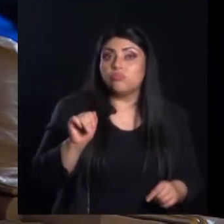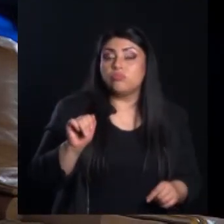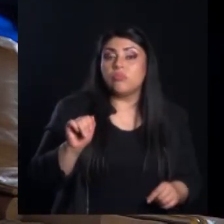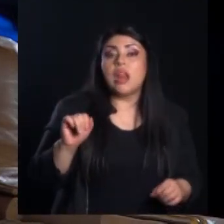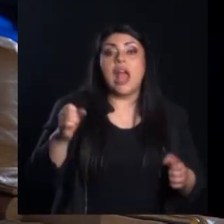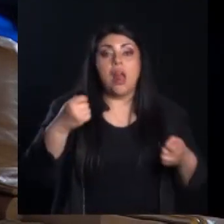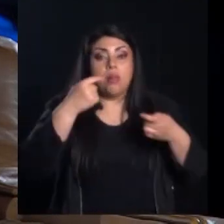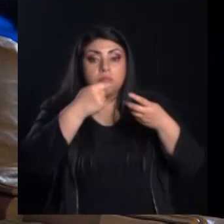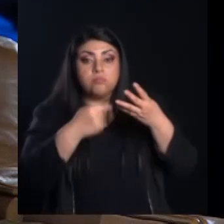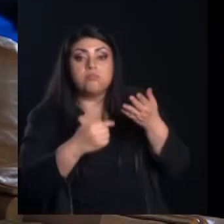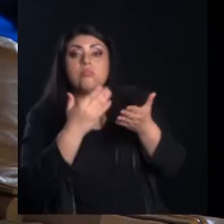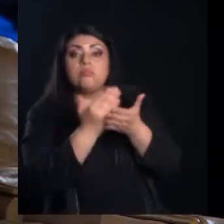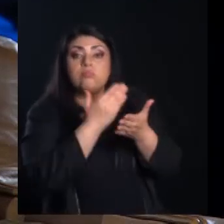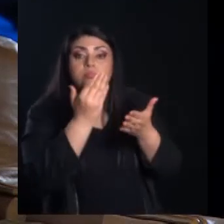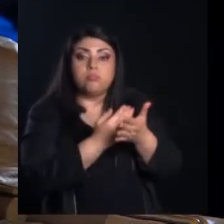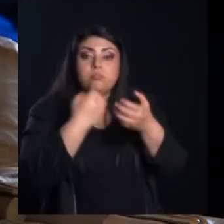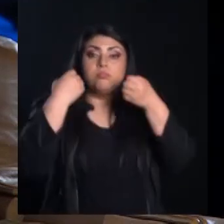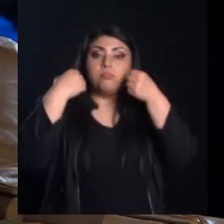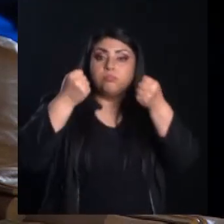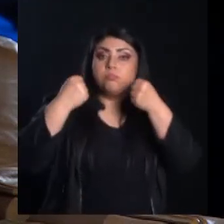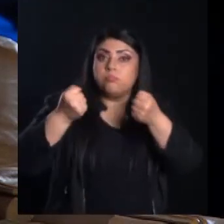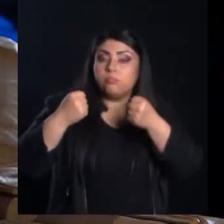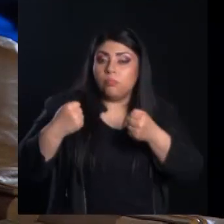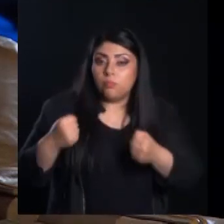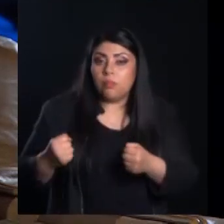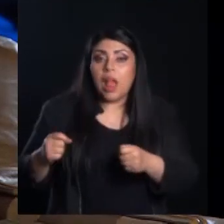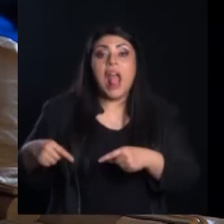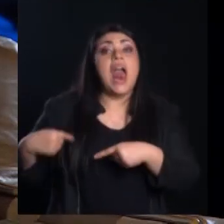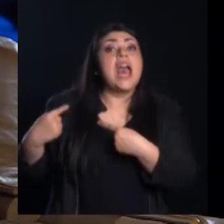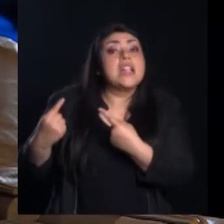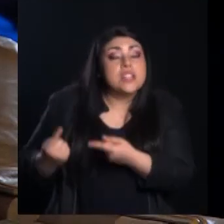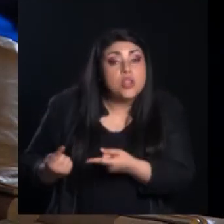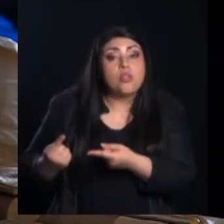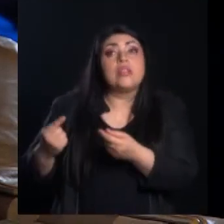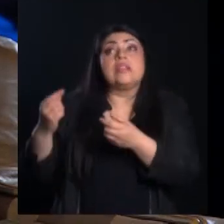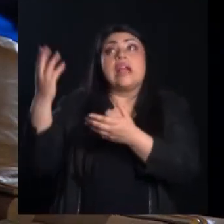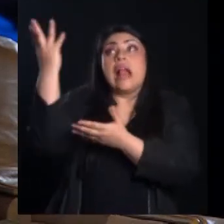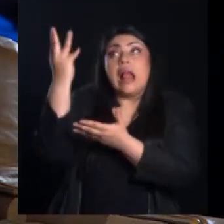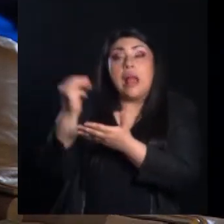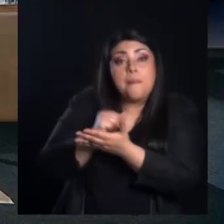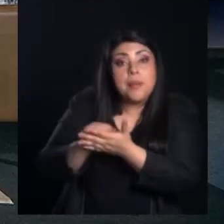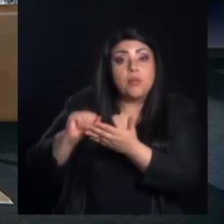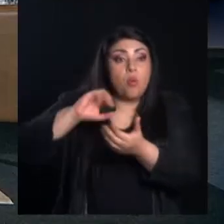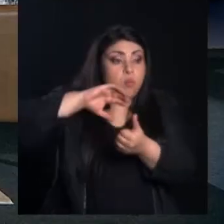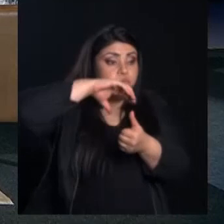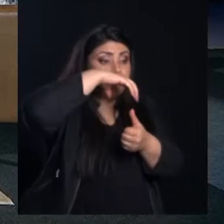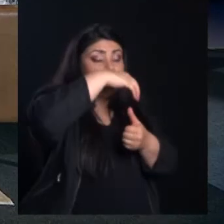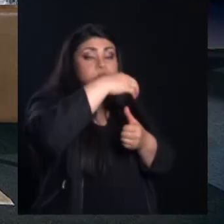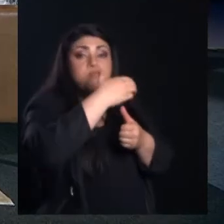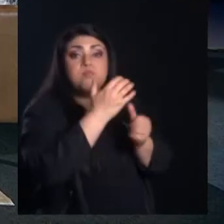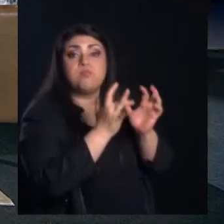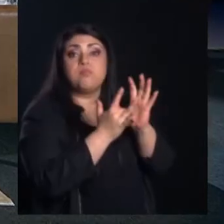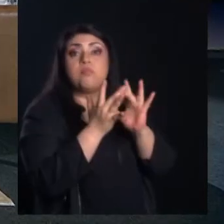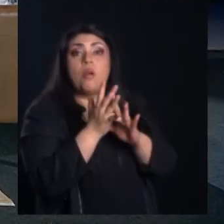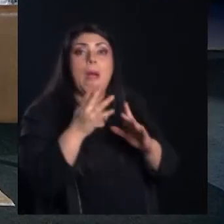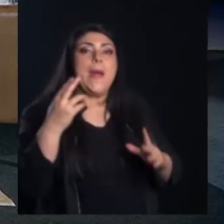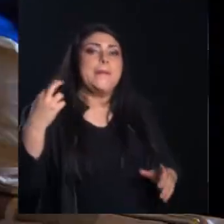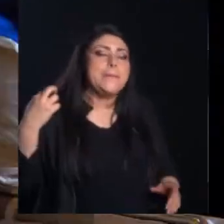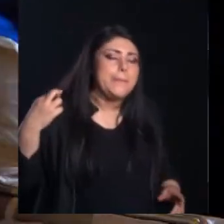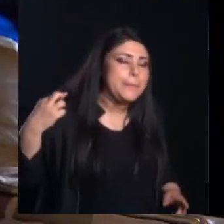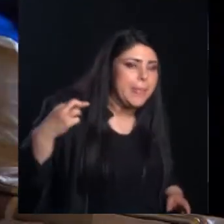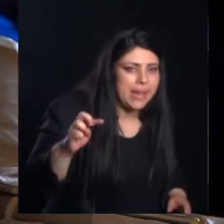cubrir todas las escrituras y entonces el espíritu santo' deficientes sobre jesús y esa